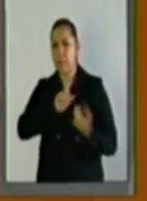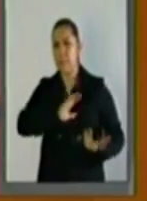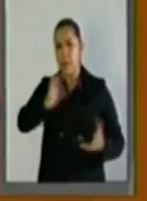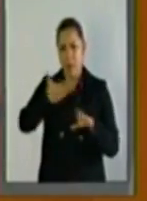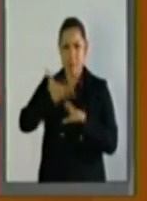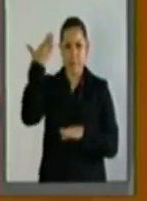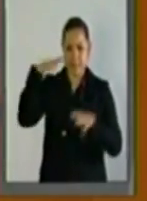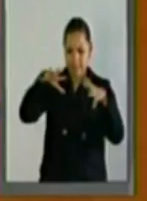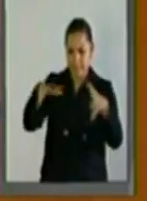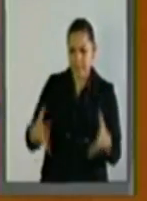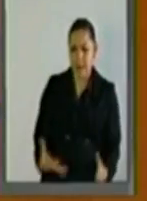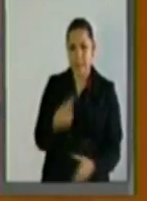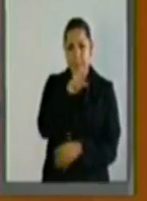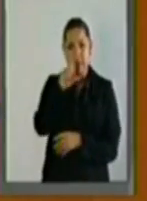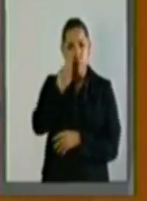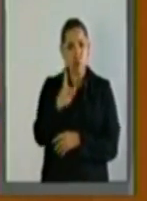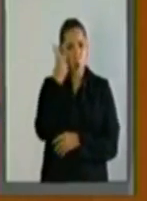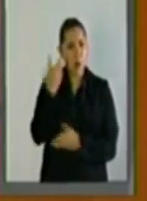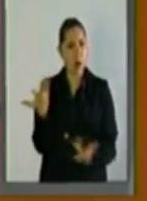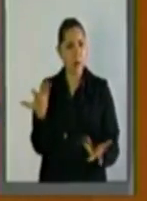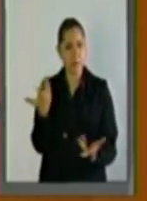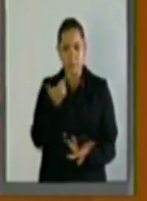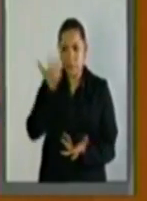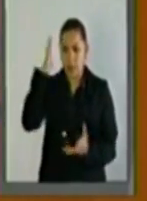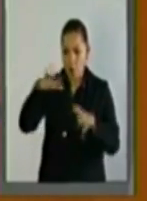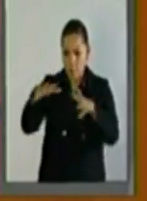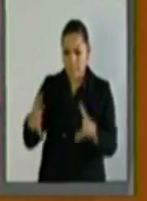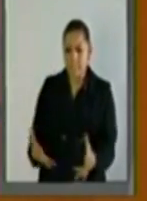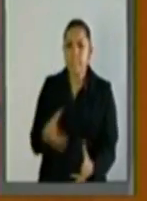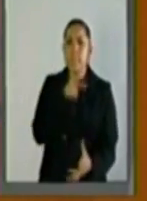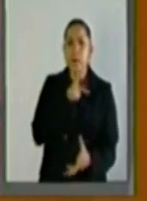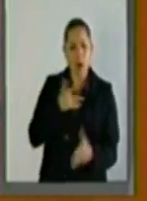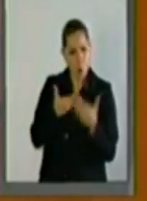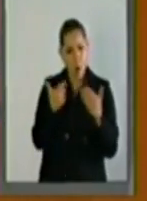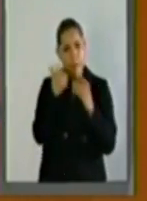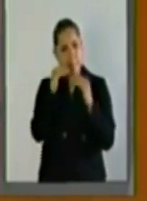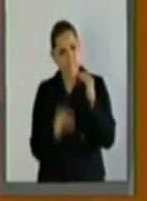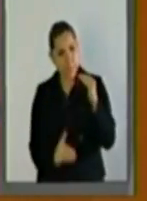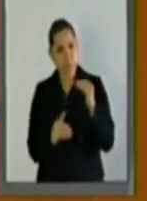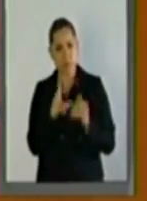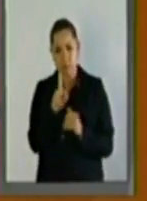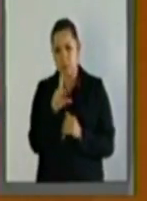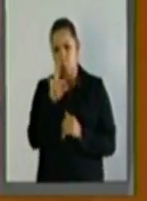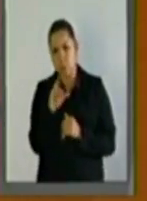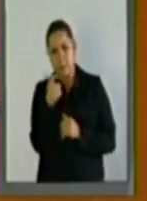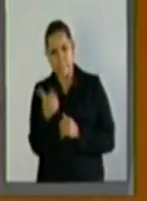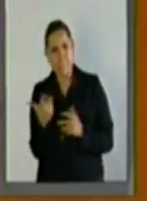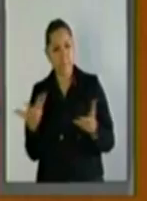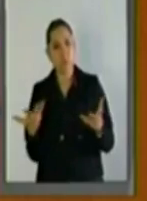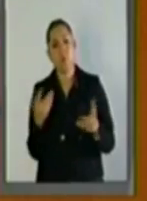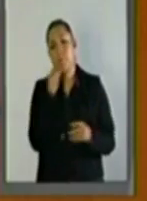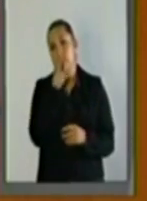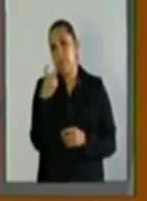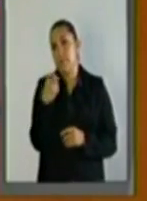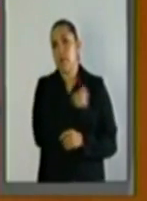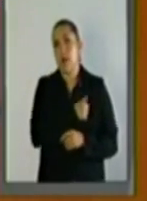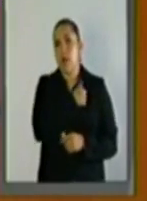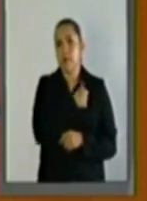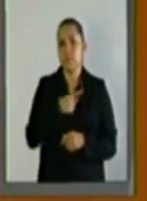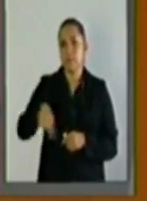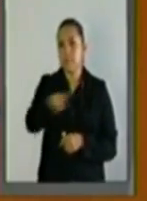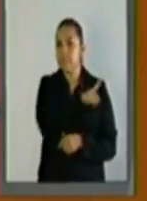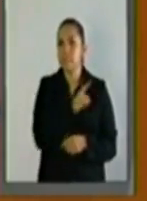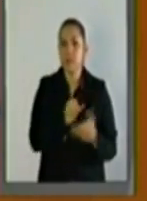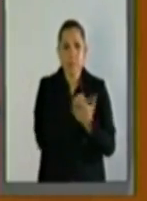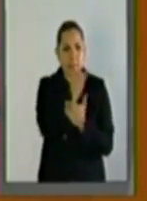30, 40 pesos y dólares, y afortunadamente a la decisión que ha tomado el gobierno de la